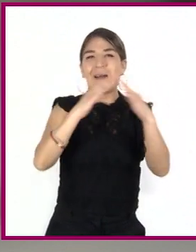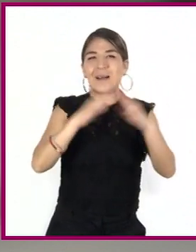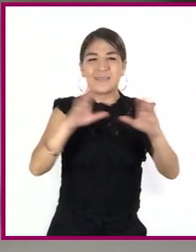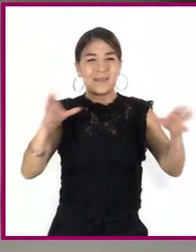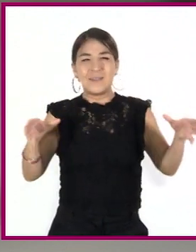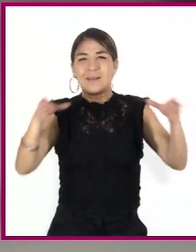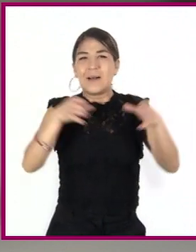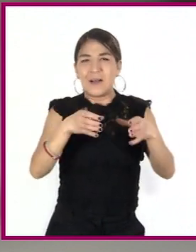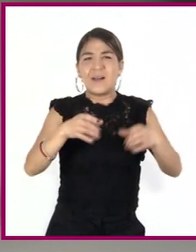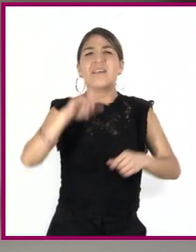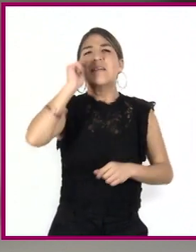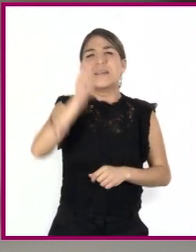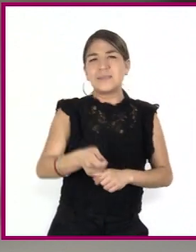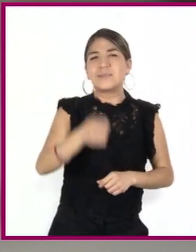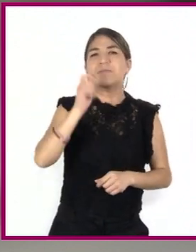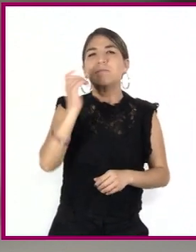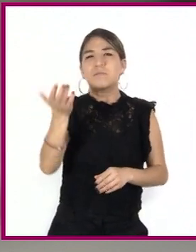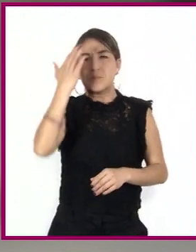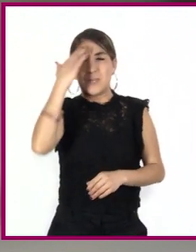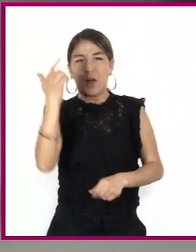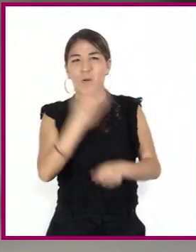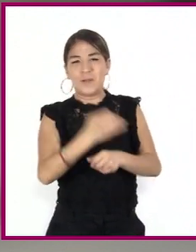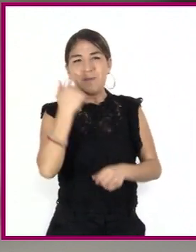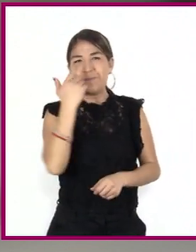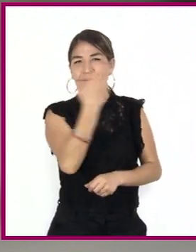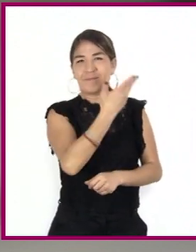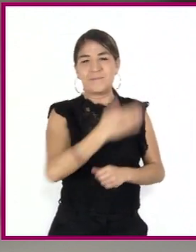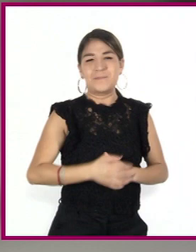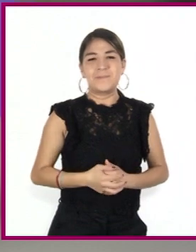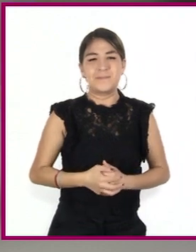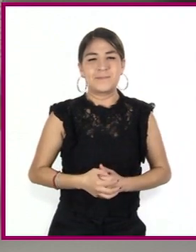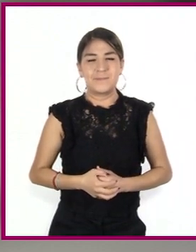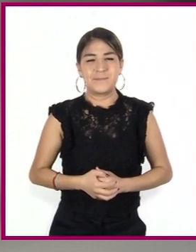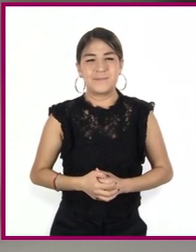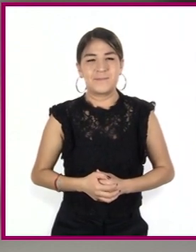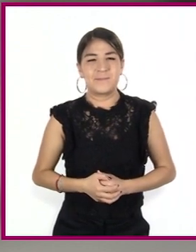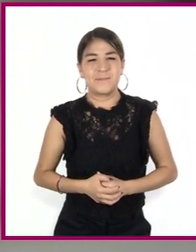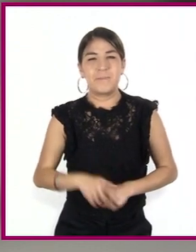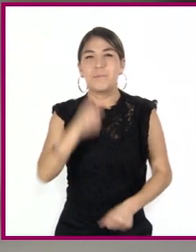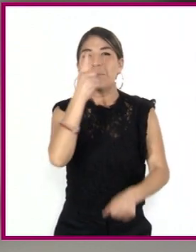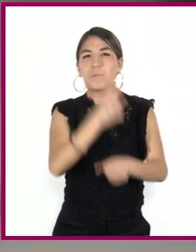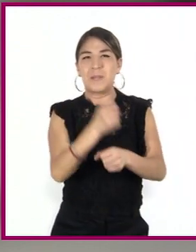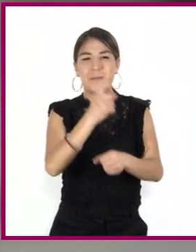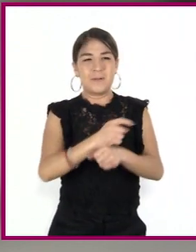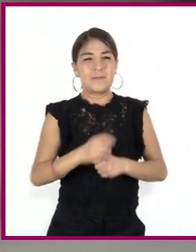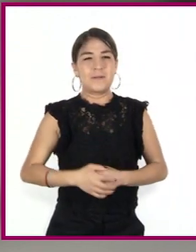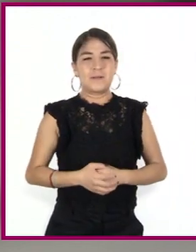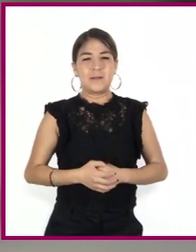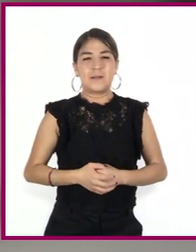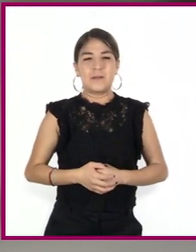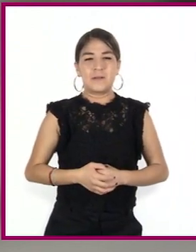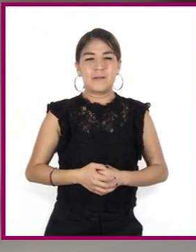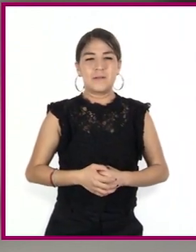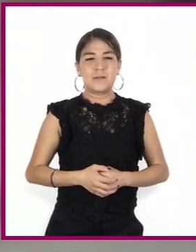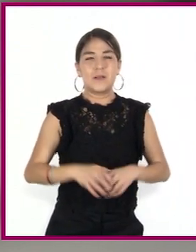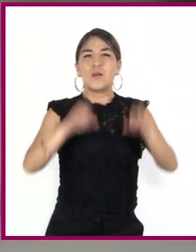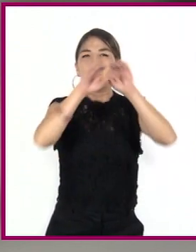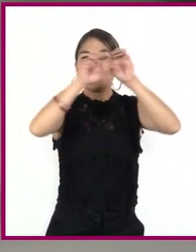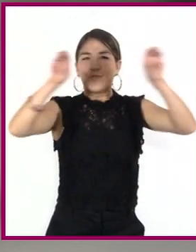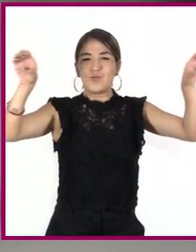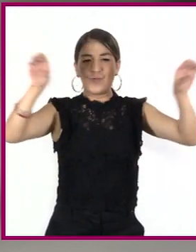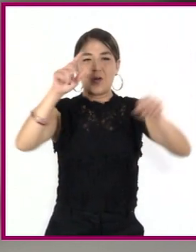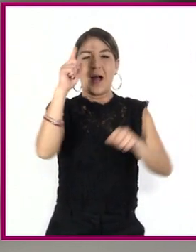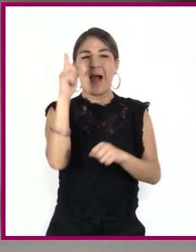Los principales componentes se los mostraremos en la siguiente imagen. 1. Bajada de agua pluvial,